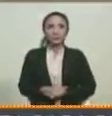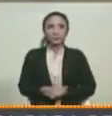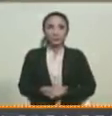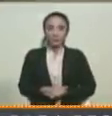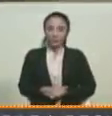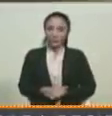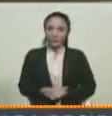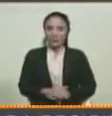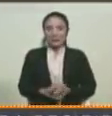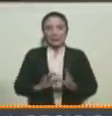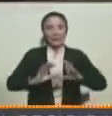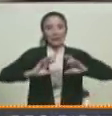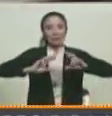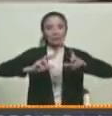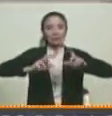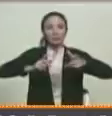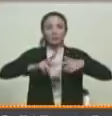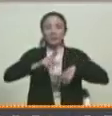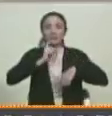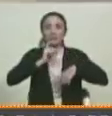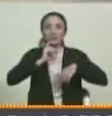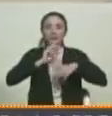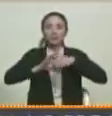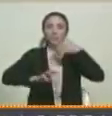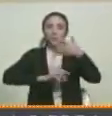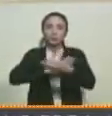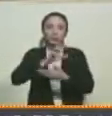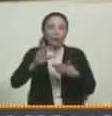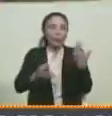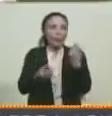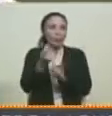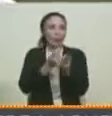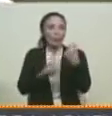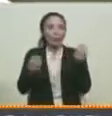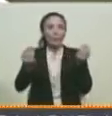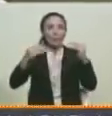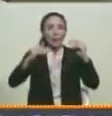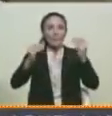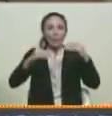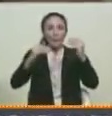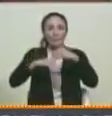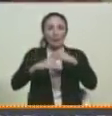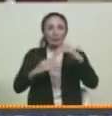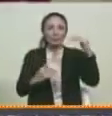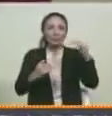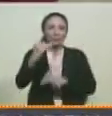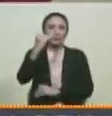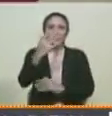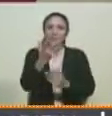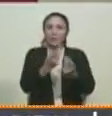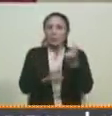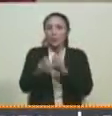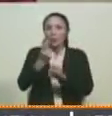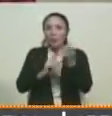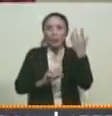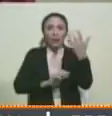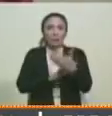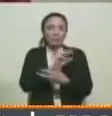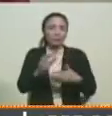Y aprietan las tuercas de la guerra económica, asimétrica, brutal, criminal contra el